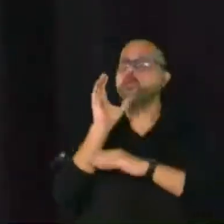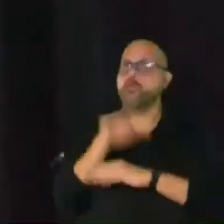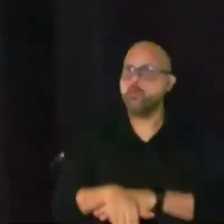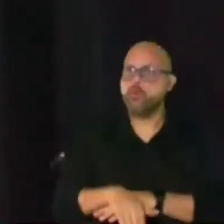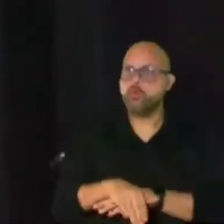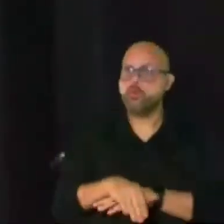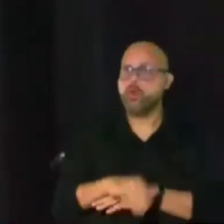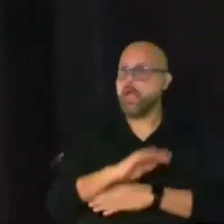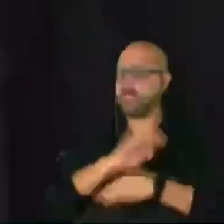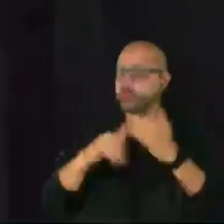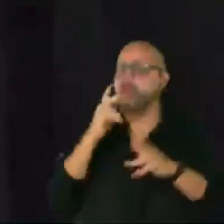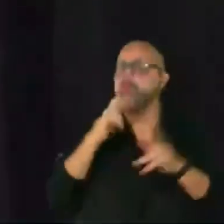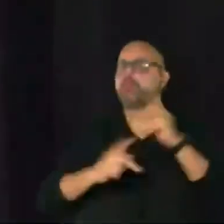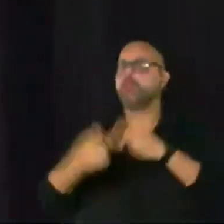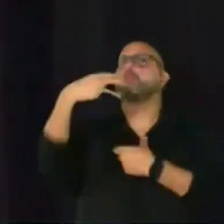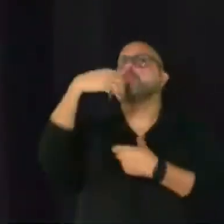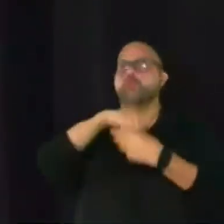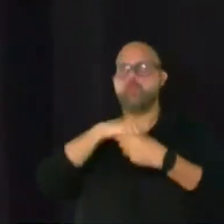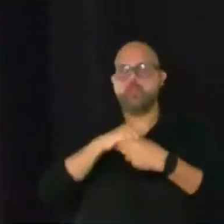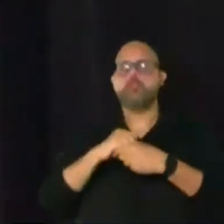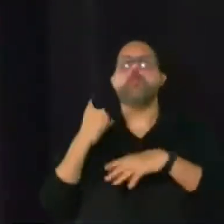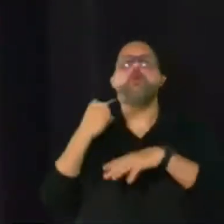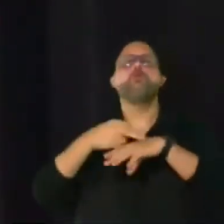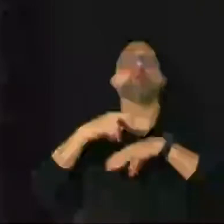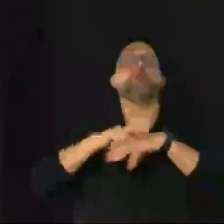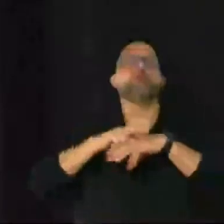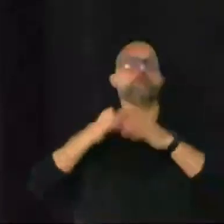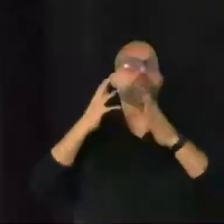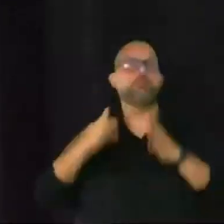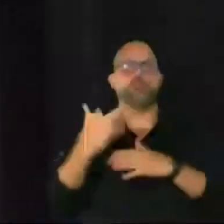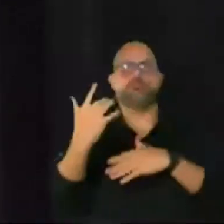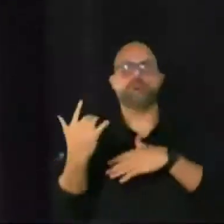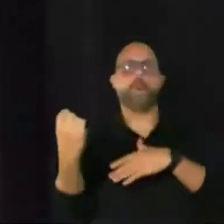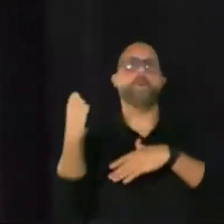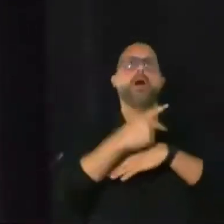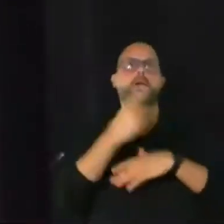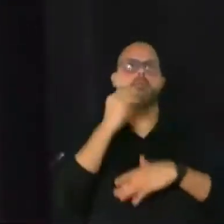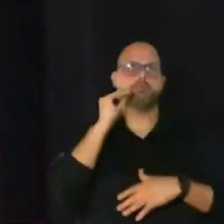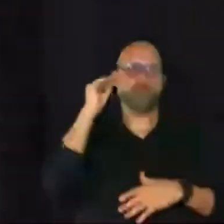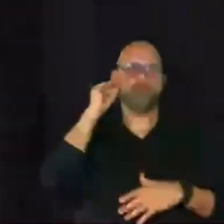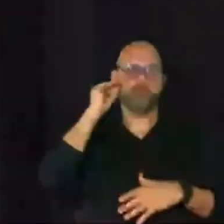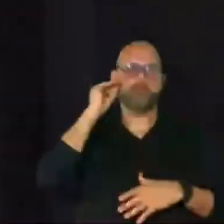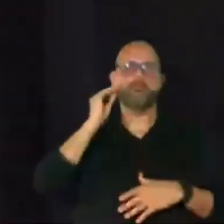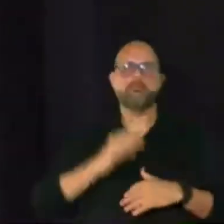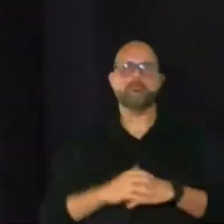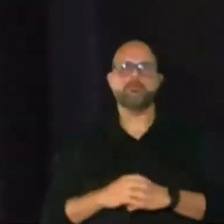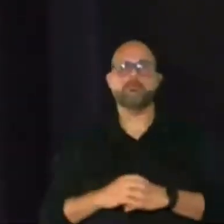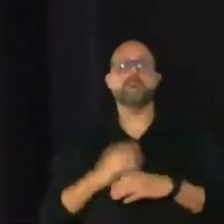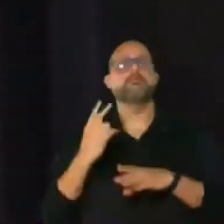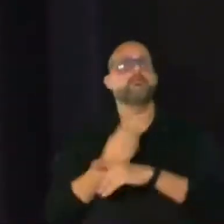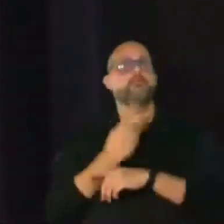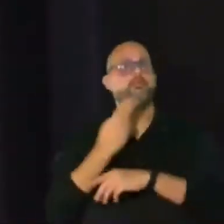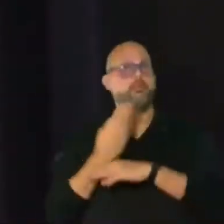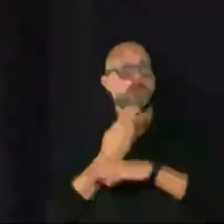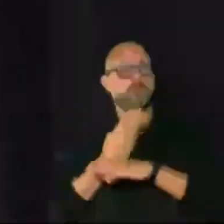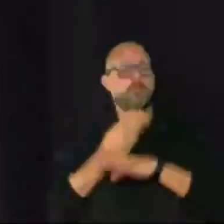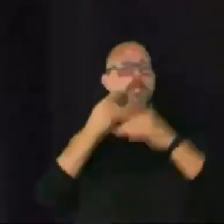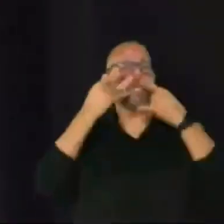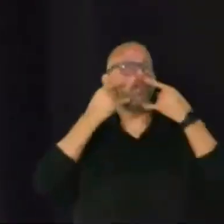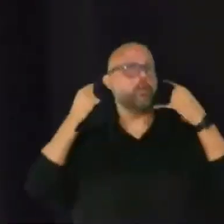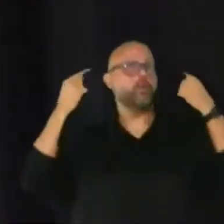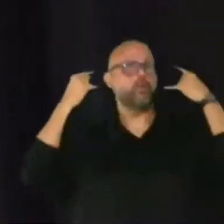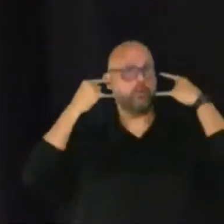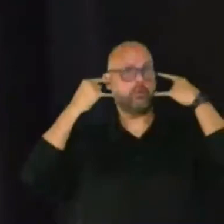los puertorriqueños que vuelvan a casa. Se responsabiliza al turista sobre el uso de la mascarilla, de traer una